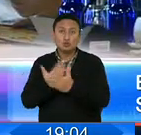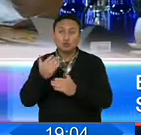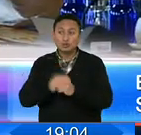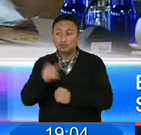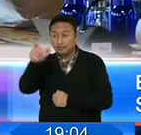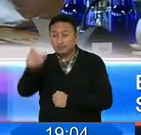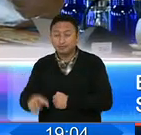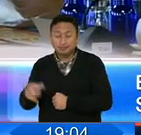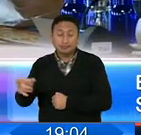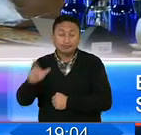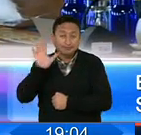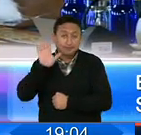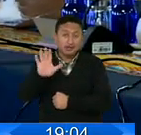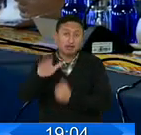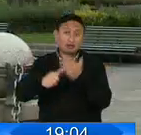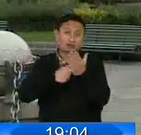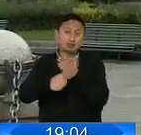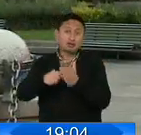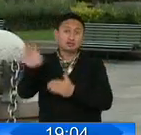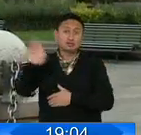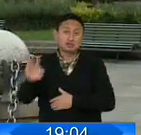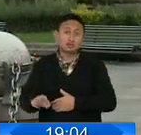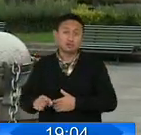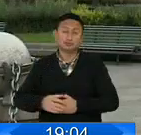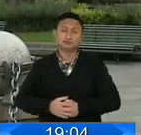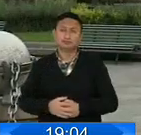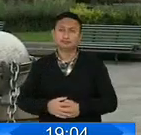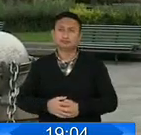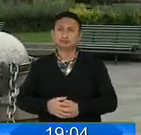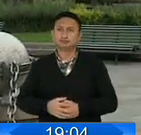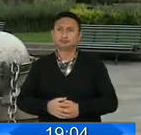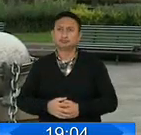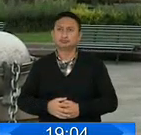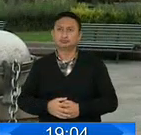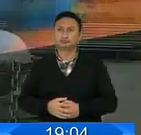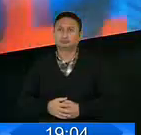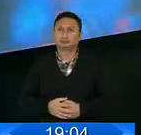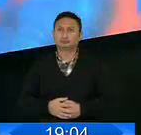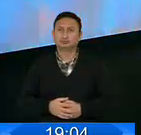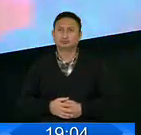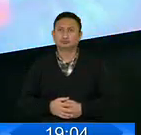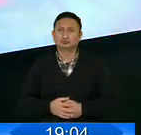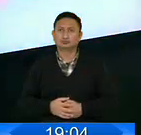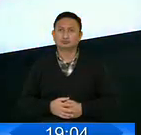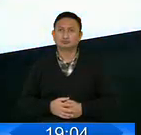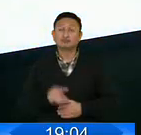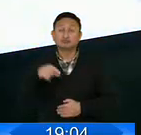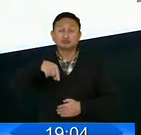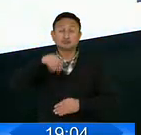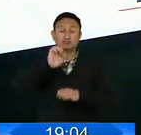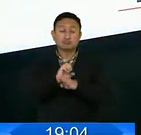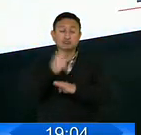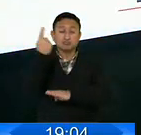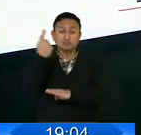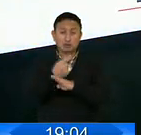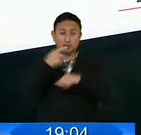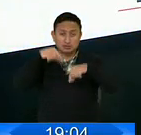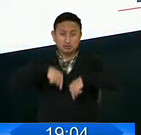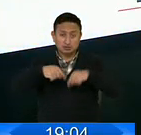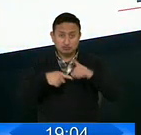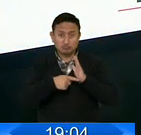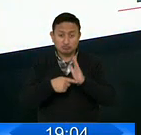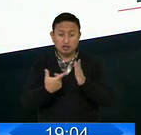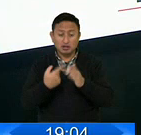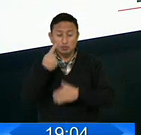funcionario a ocupar esta dependencia. Informó Javier Rosero. En el país, por primera vez se lleva a cabo un